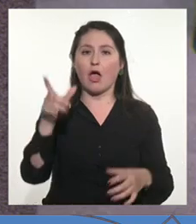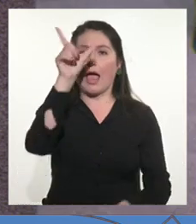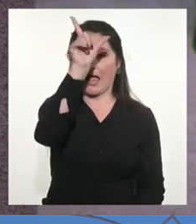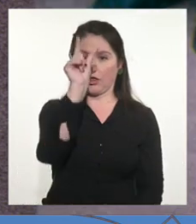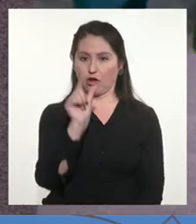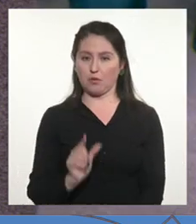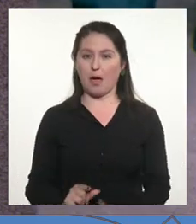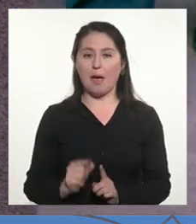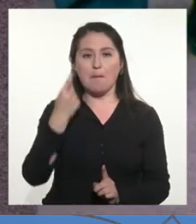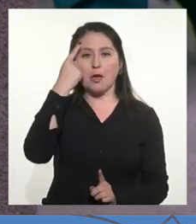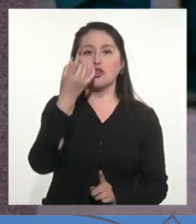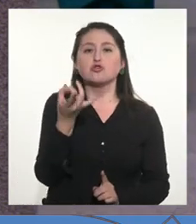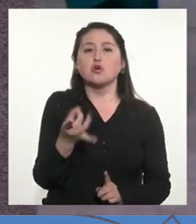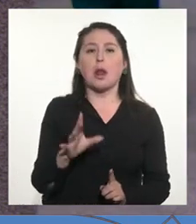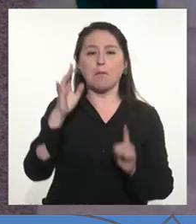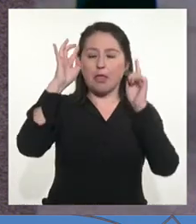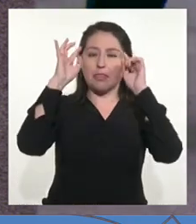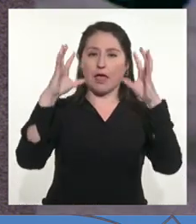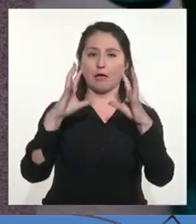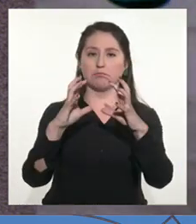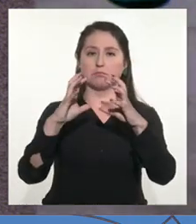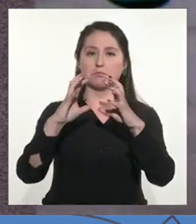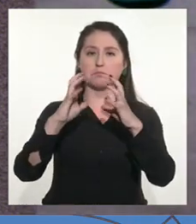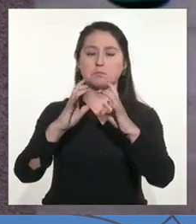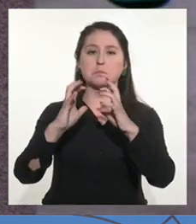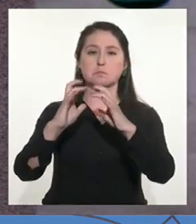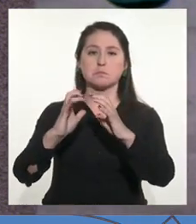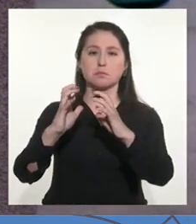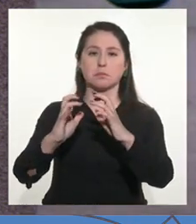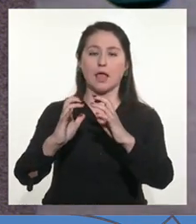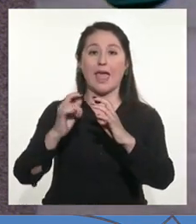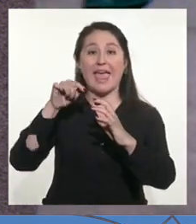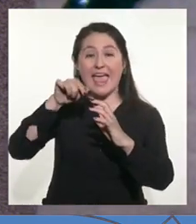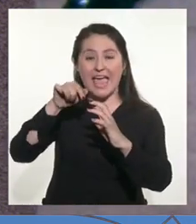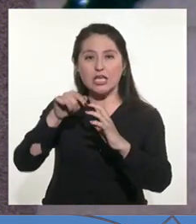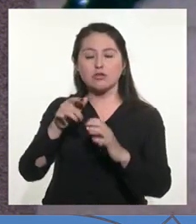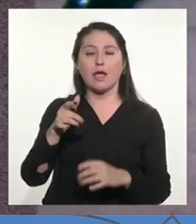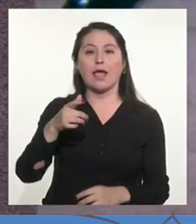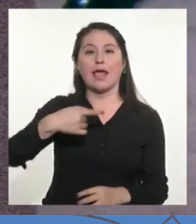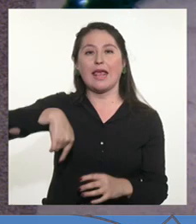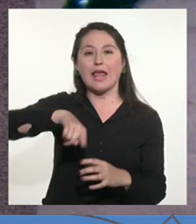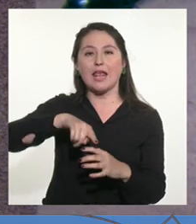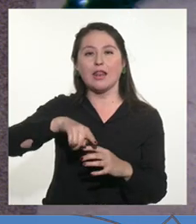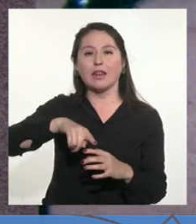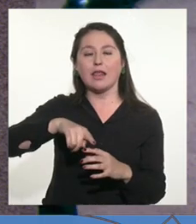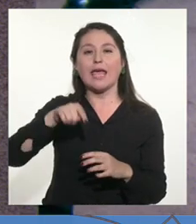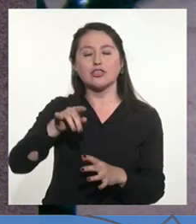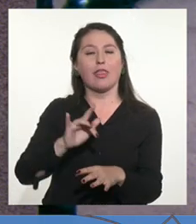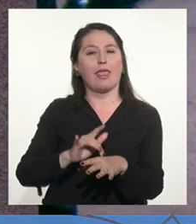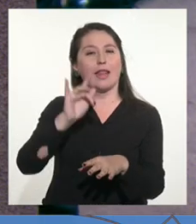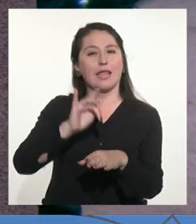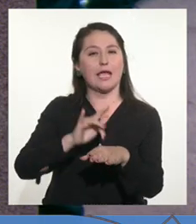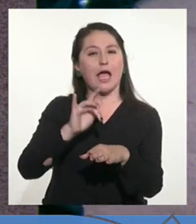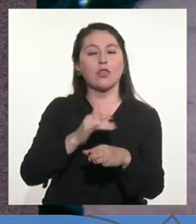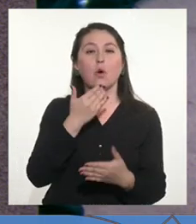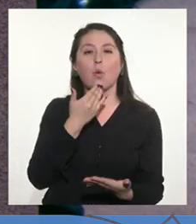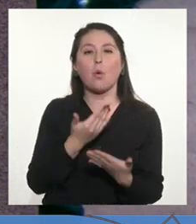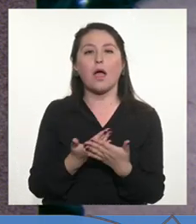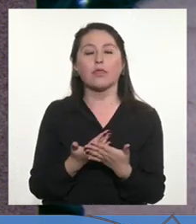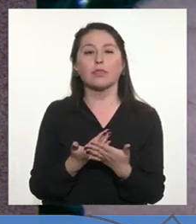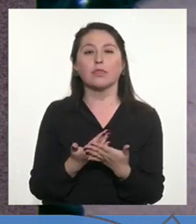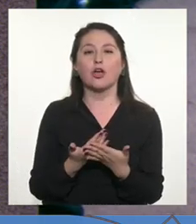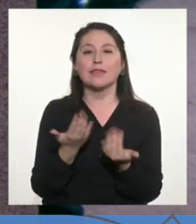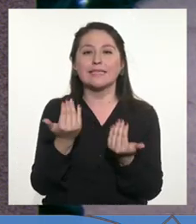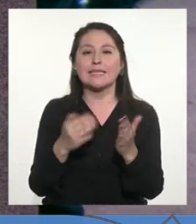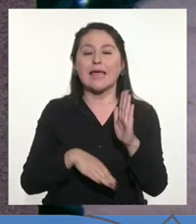cerebro que sea solo reactivo y tal vez la reacción lo que se valore y eso lo encuentro muy delicado cuando se necesita tanta reflexión